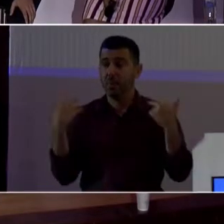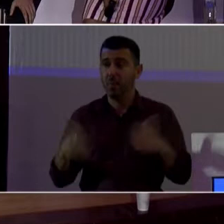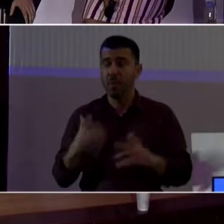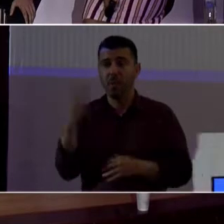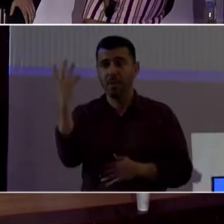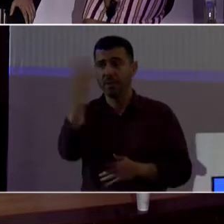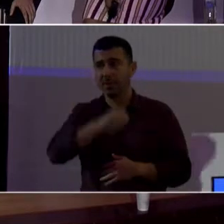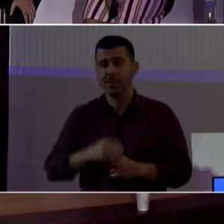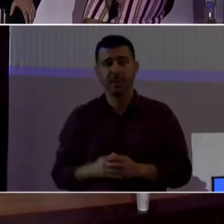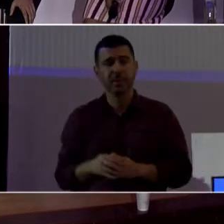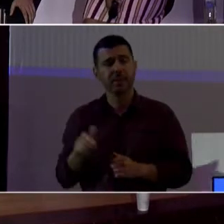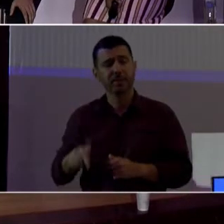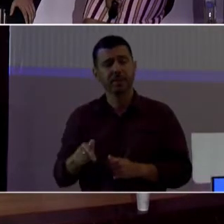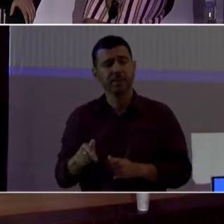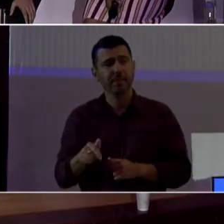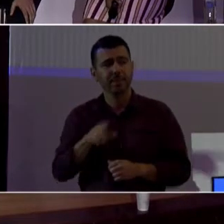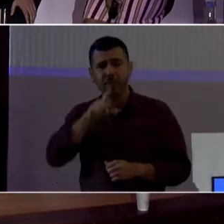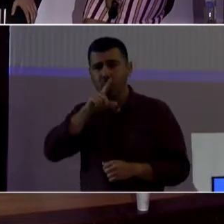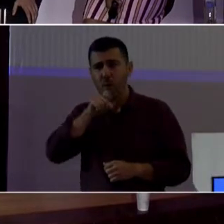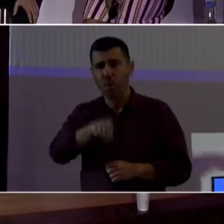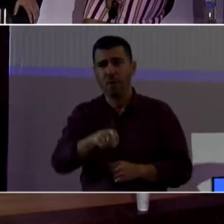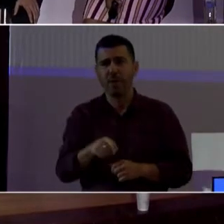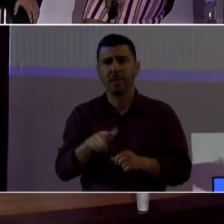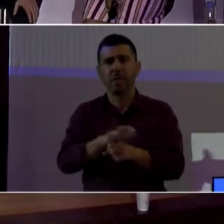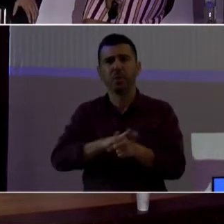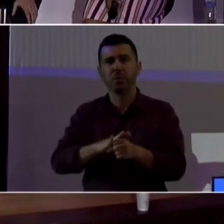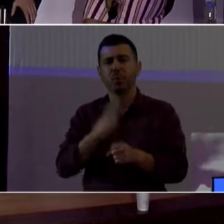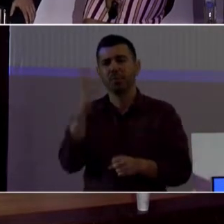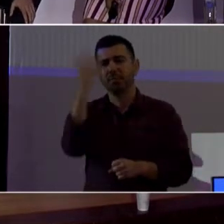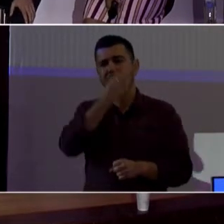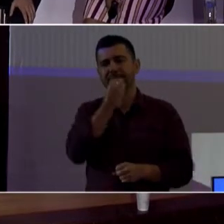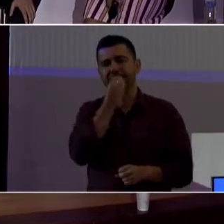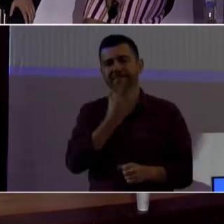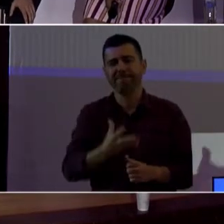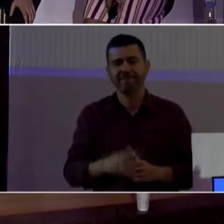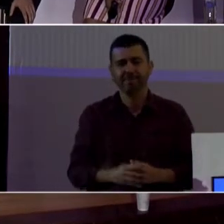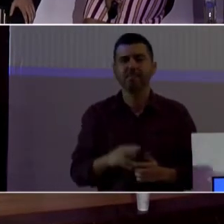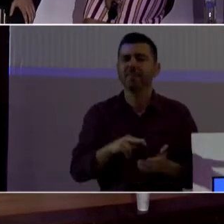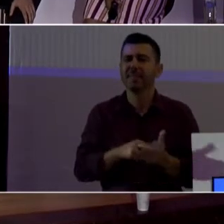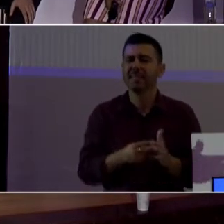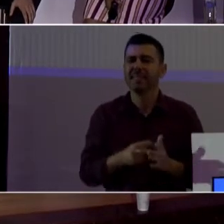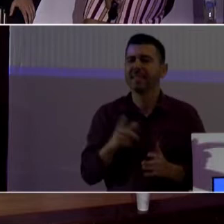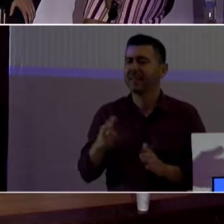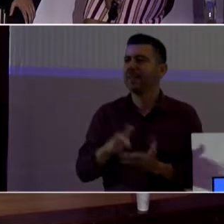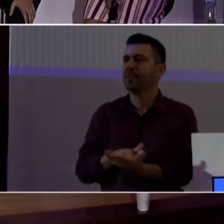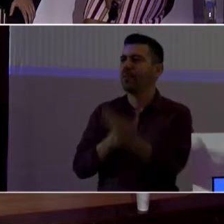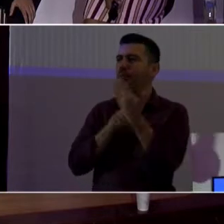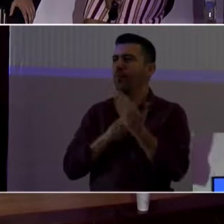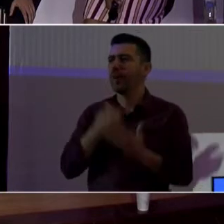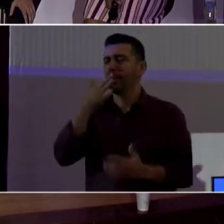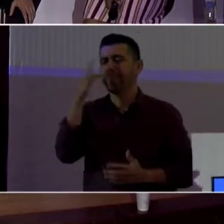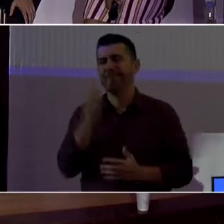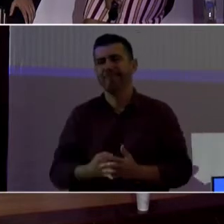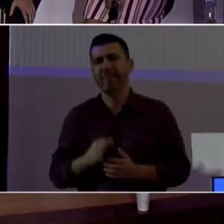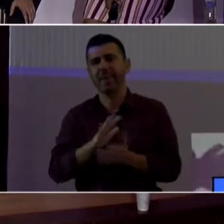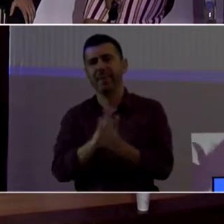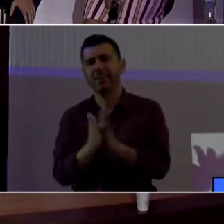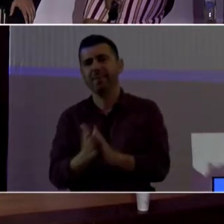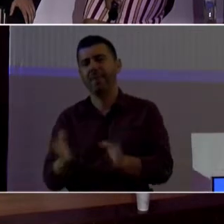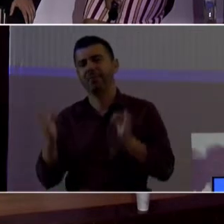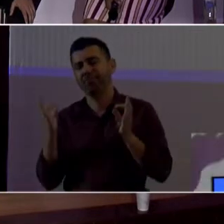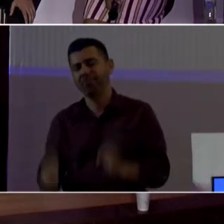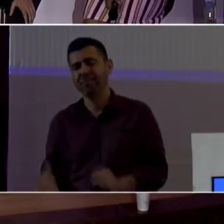una ciudad tan hermosa como Bucaramanga, es la muestra de que es posible la paz, pero que es con un